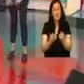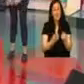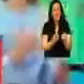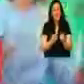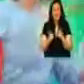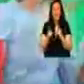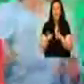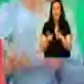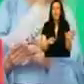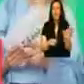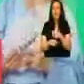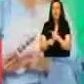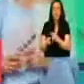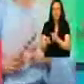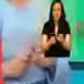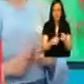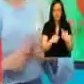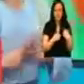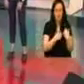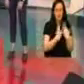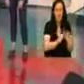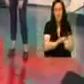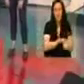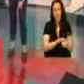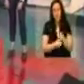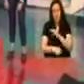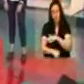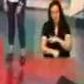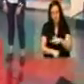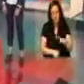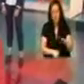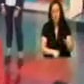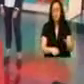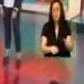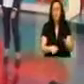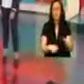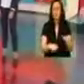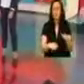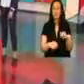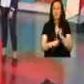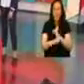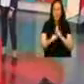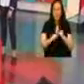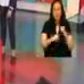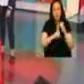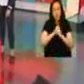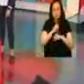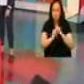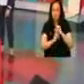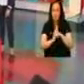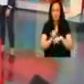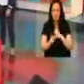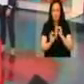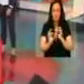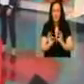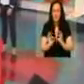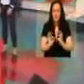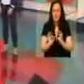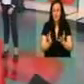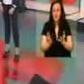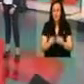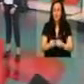cómo necesitamos todos ayudar más a los niños y que se puedan desarrollar, ¿no? Exactamente, creo